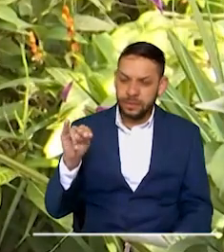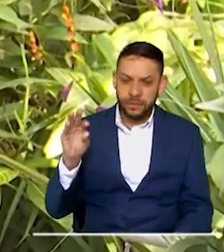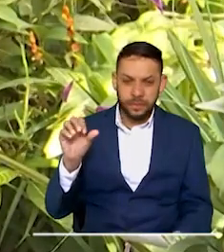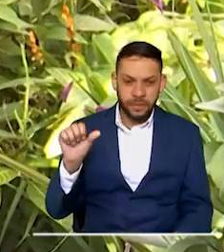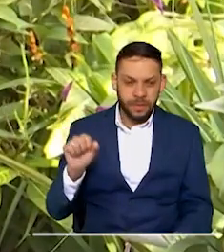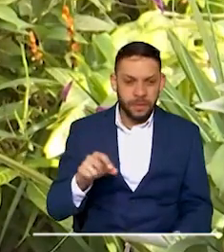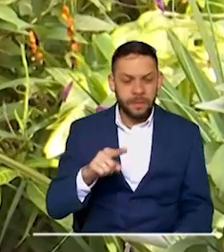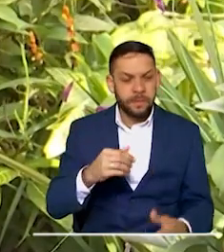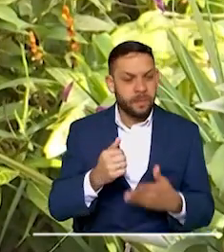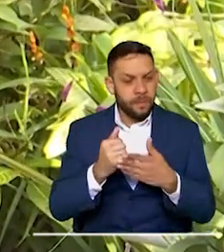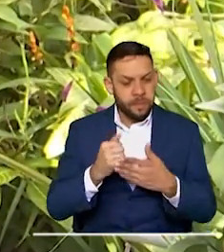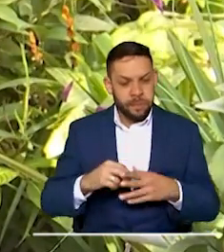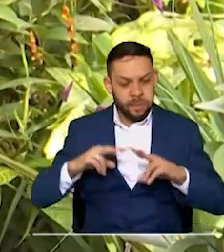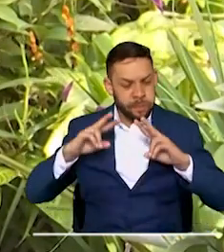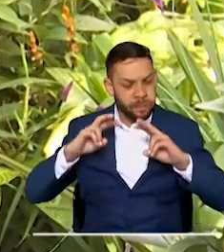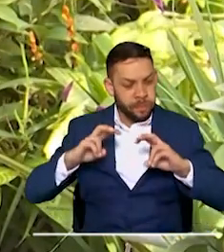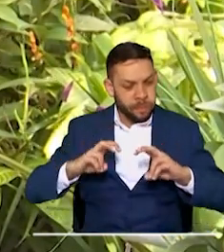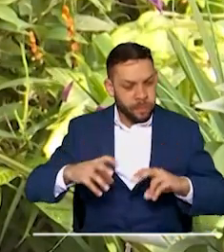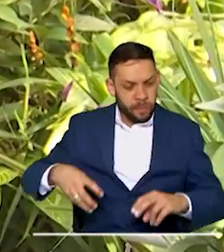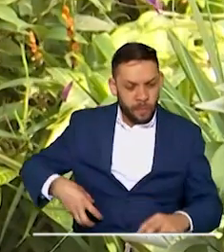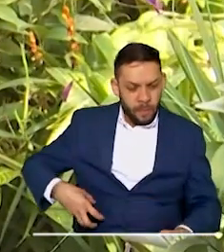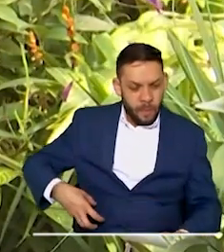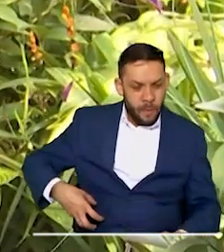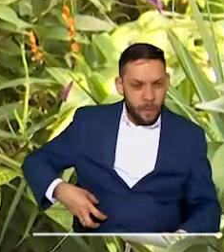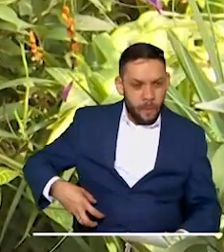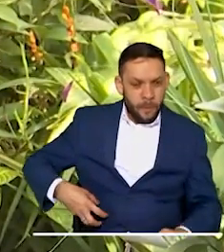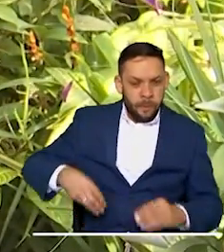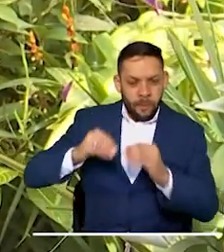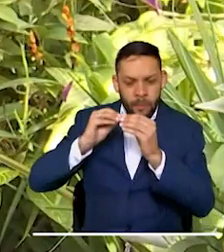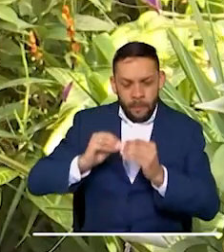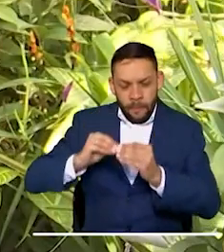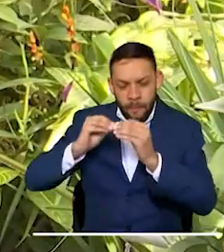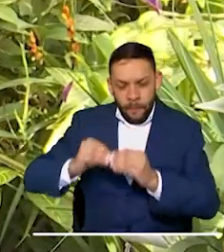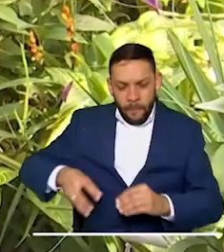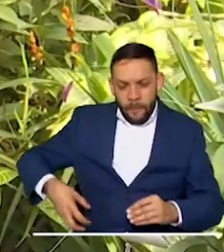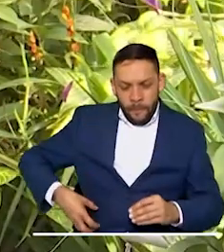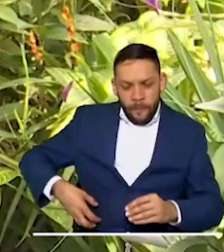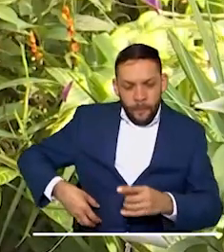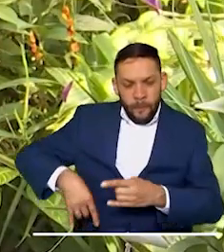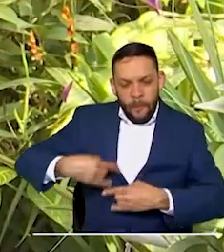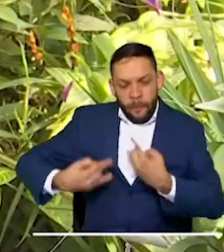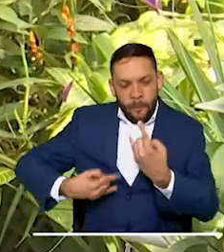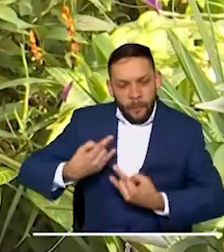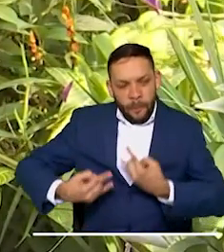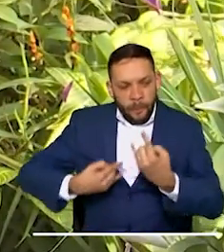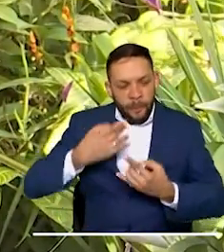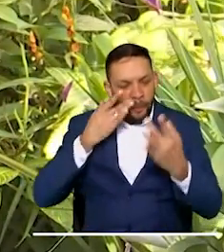evaluar el riñón para ver cómo está filtrando la sangre de este riñón.